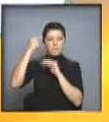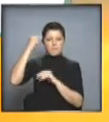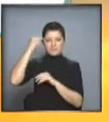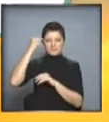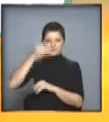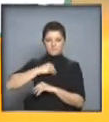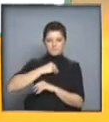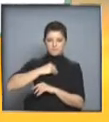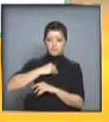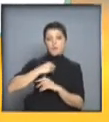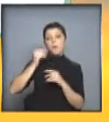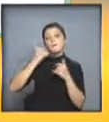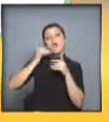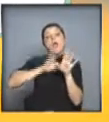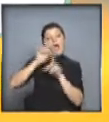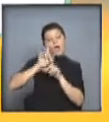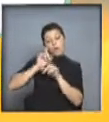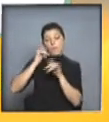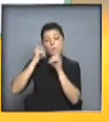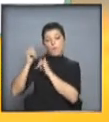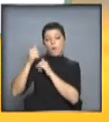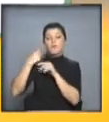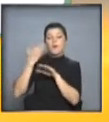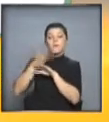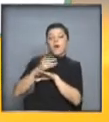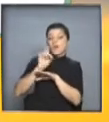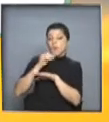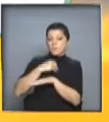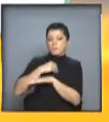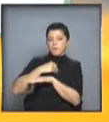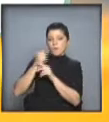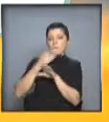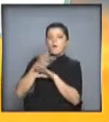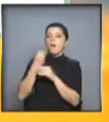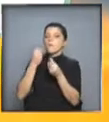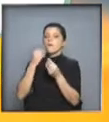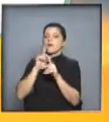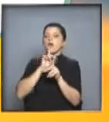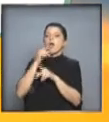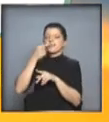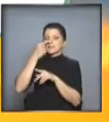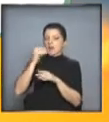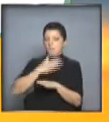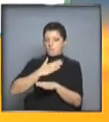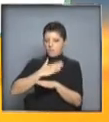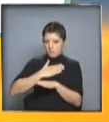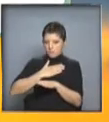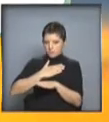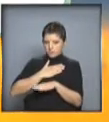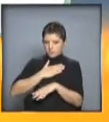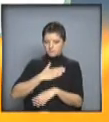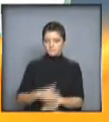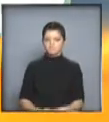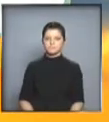siempre van a haber chicos que no lo hagan por convicción, y sino que lo hagan por más por un interés propio. Exactamente.